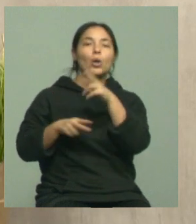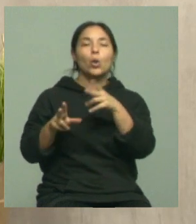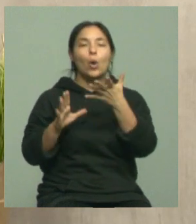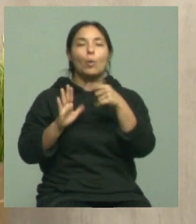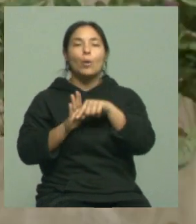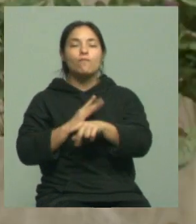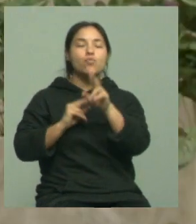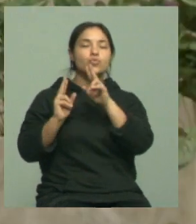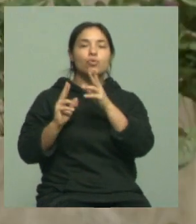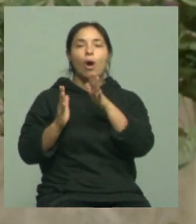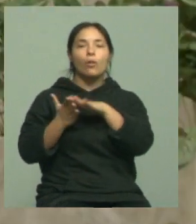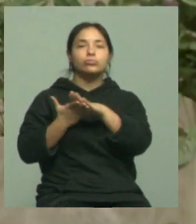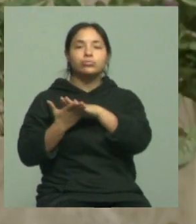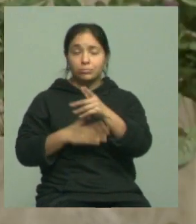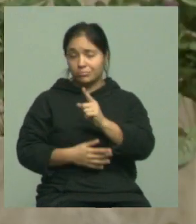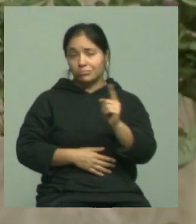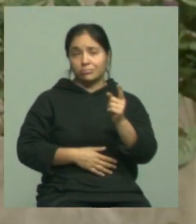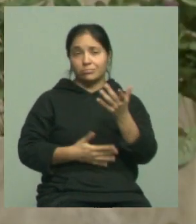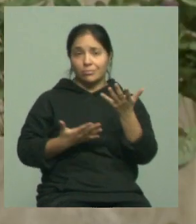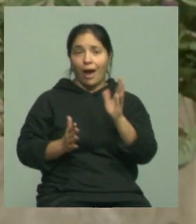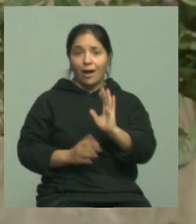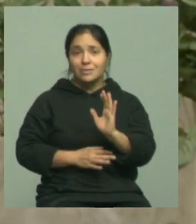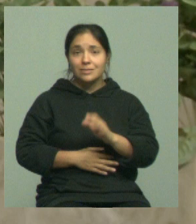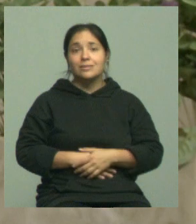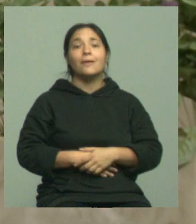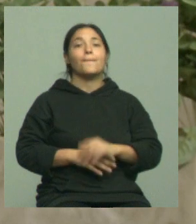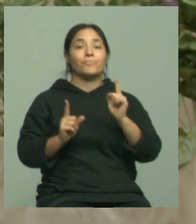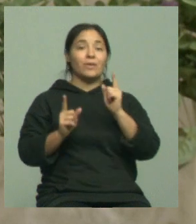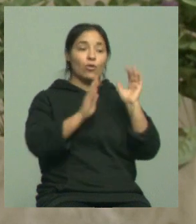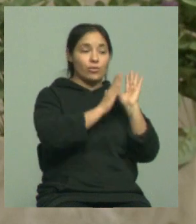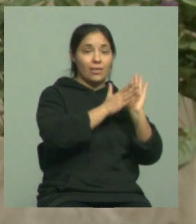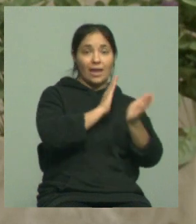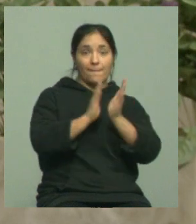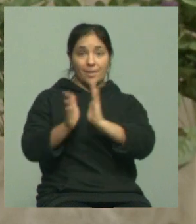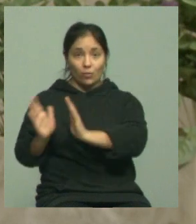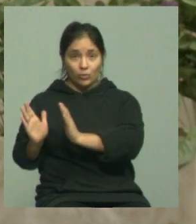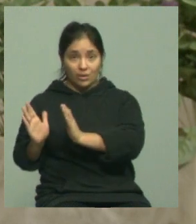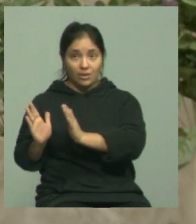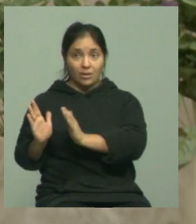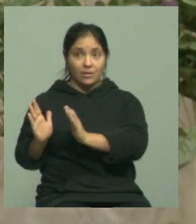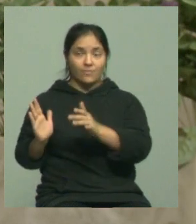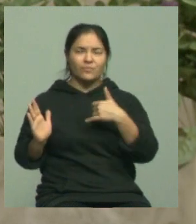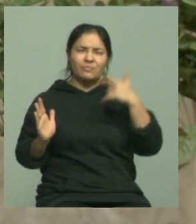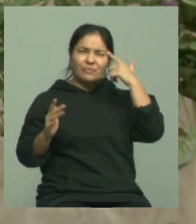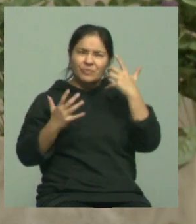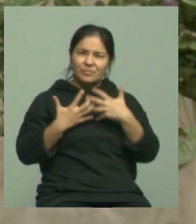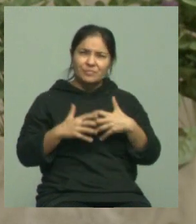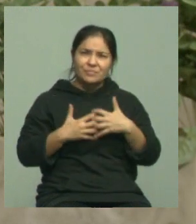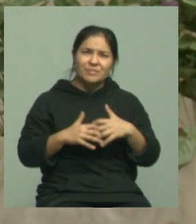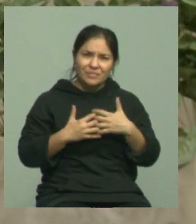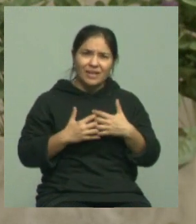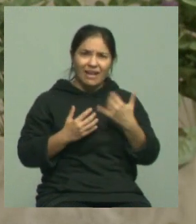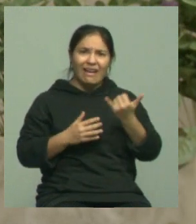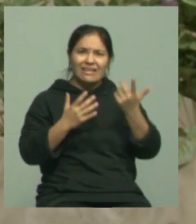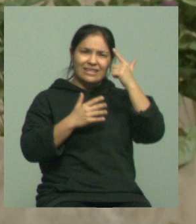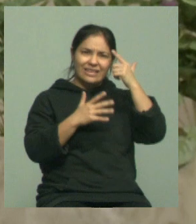además, a eso quería hacer referencia cuando hablaba de esto, ¿no? El terapeuta, que a uno le cuesta pensar que haya un